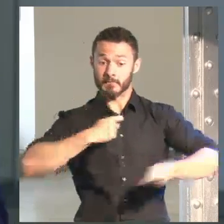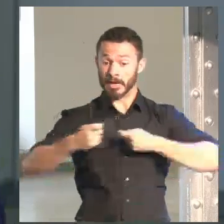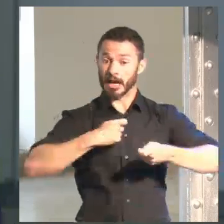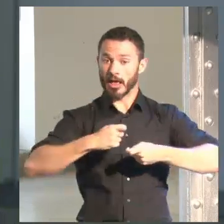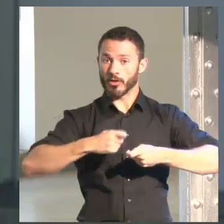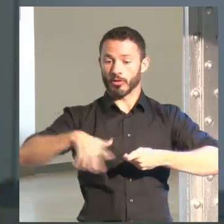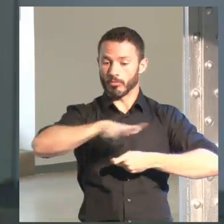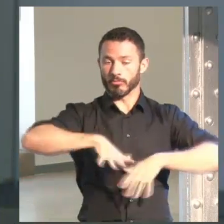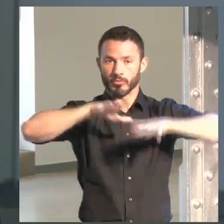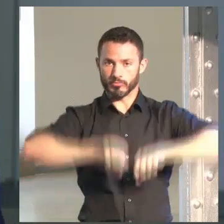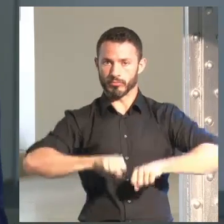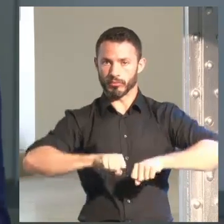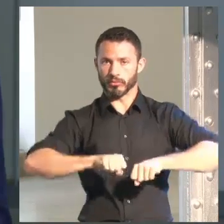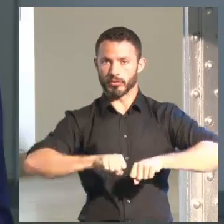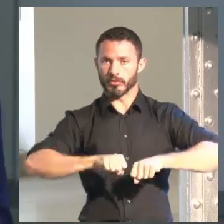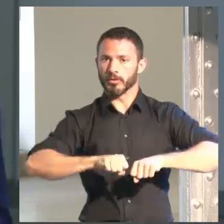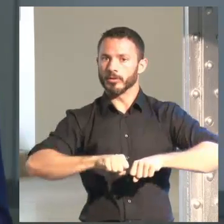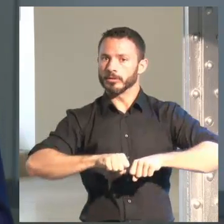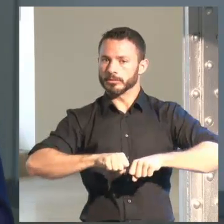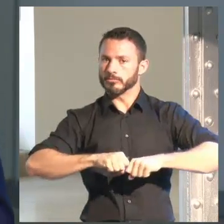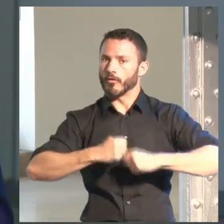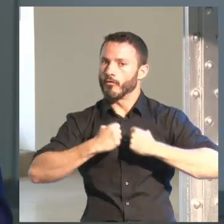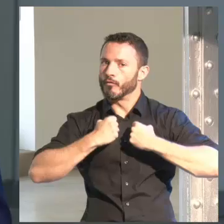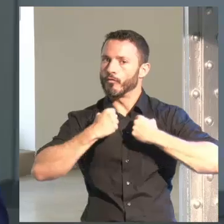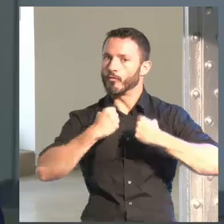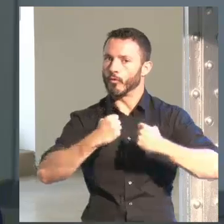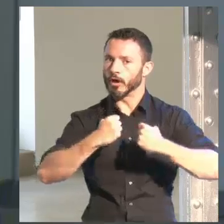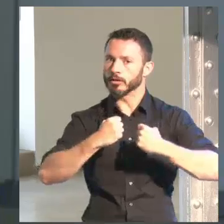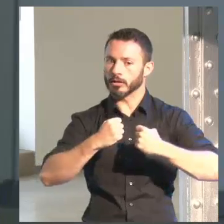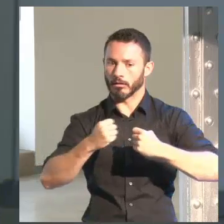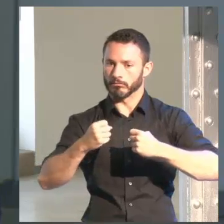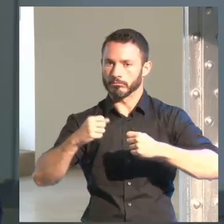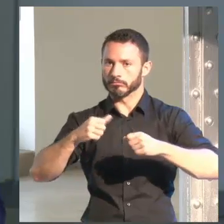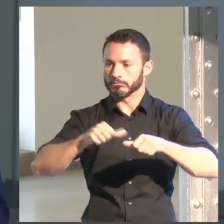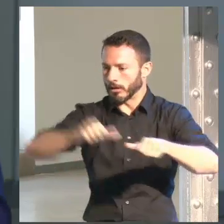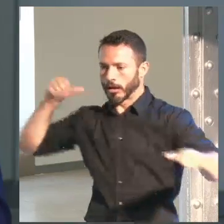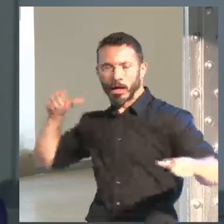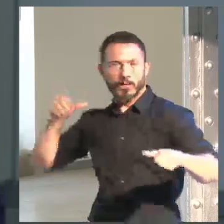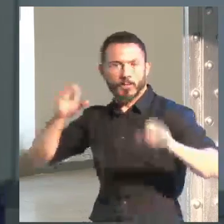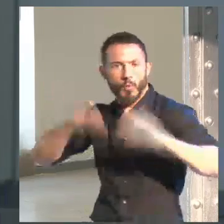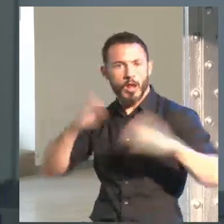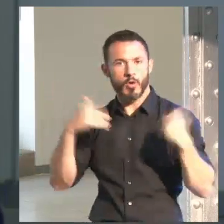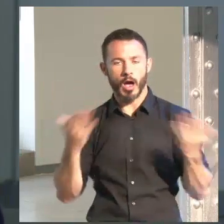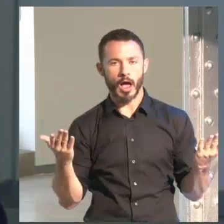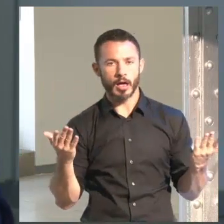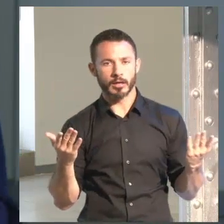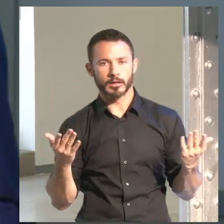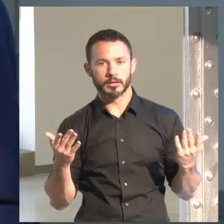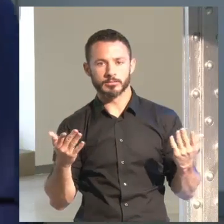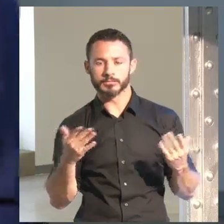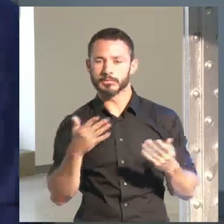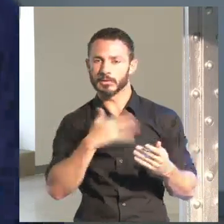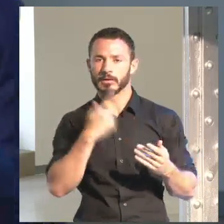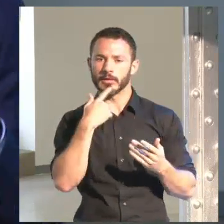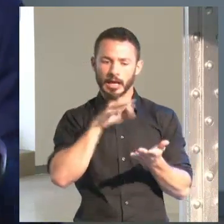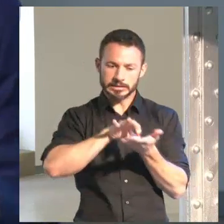submercados son de una intensidad tal que hasta ahora no lo habíamos vivido. Estamos viendo en partes de los